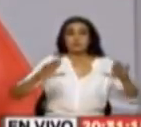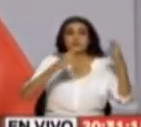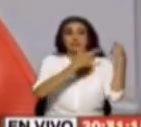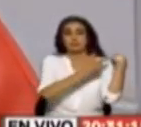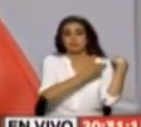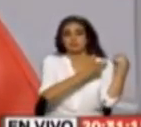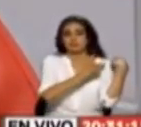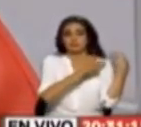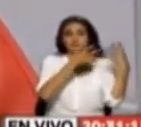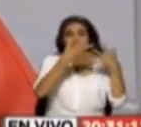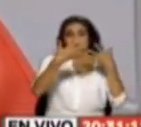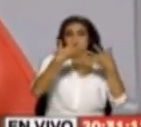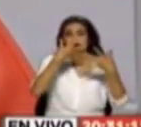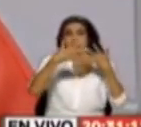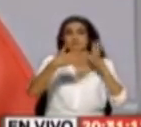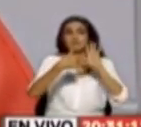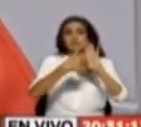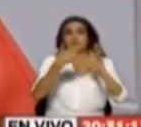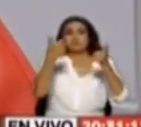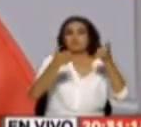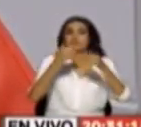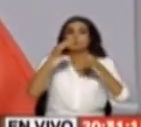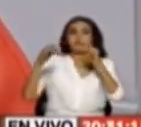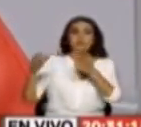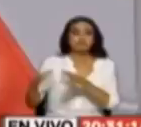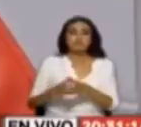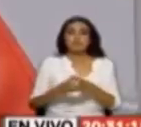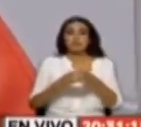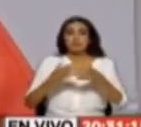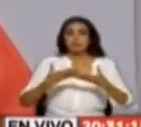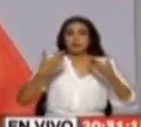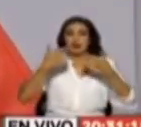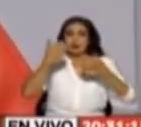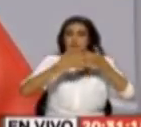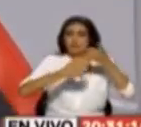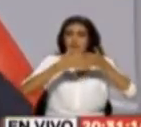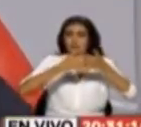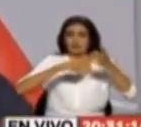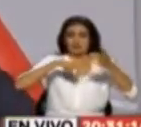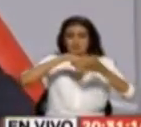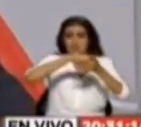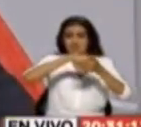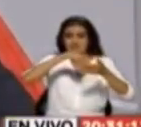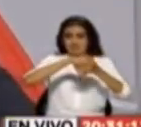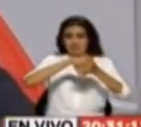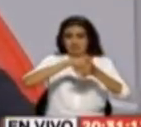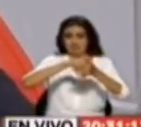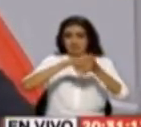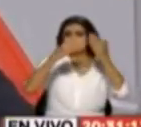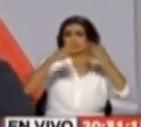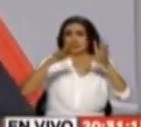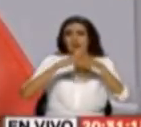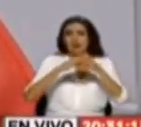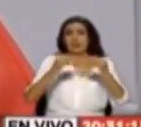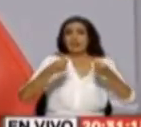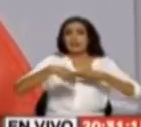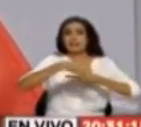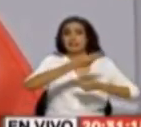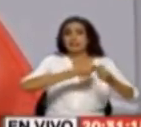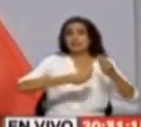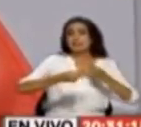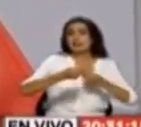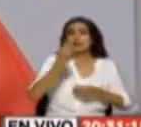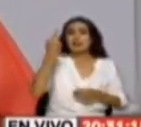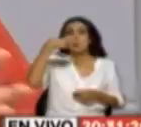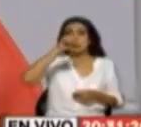responsabilidad y transparencia, ir destrabando todos estos cuellos de botella que impedían que inversiones millonarias que estaban en